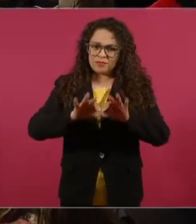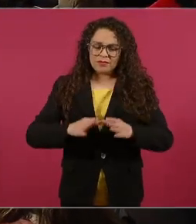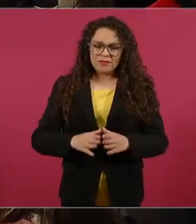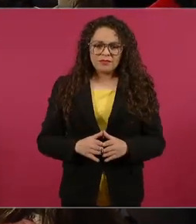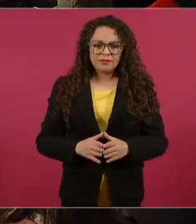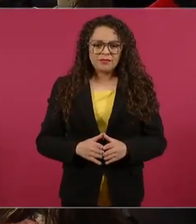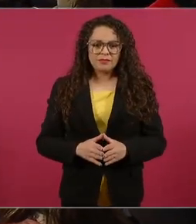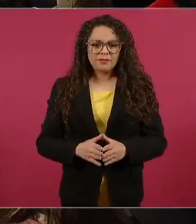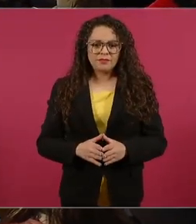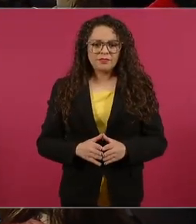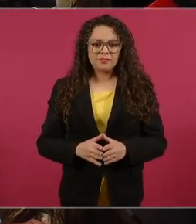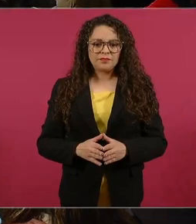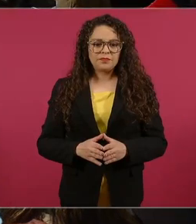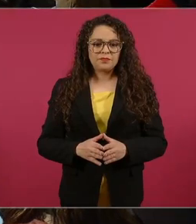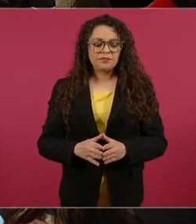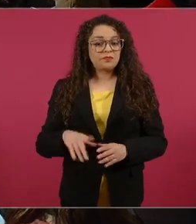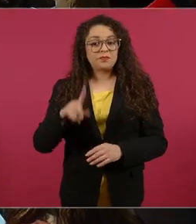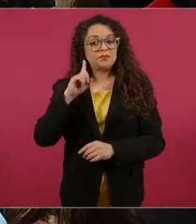¿Qué dice?